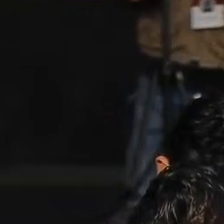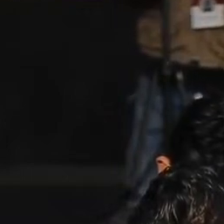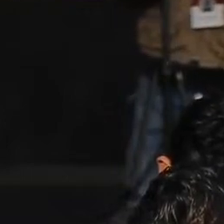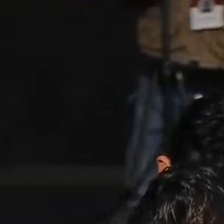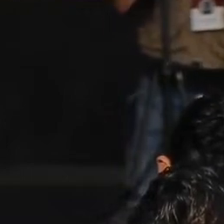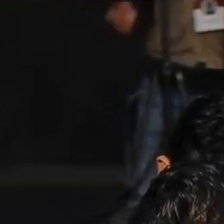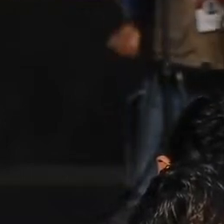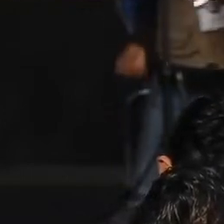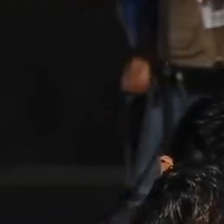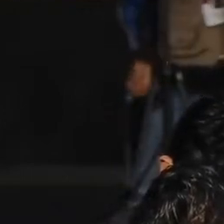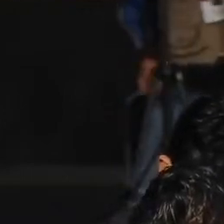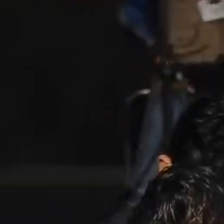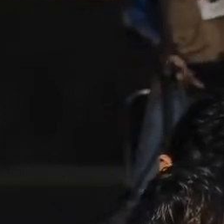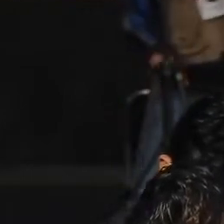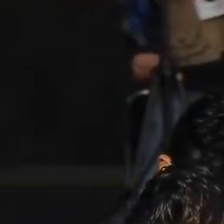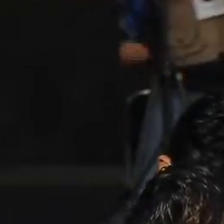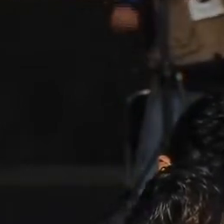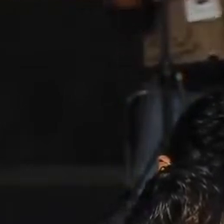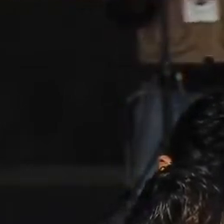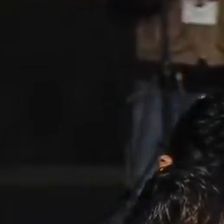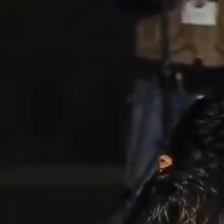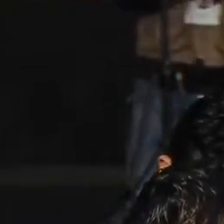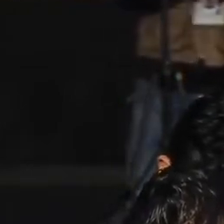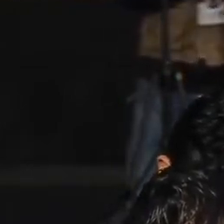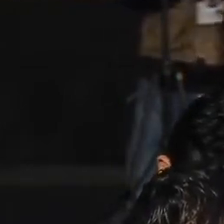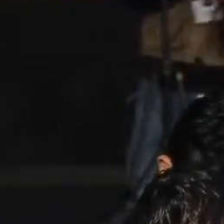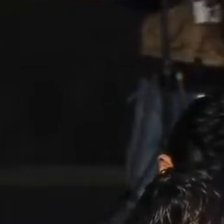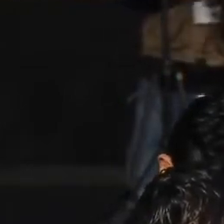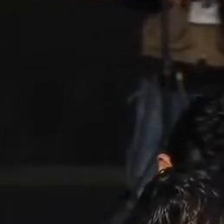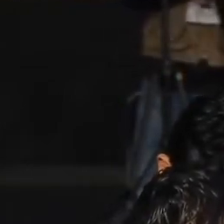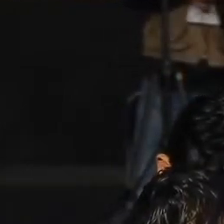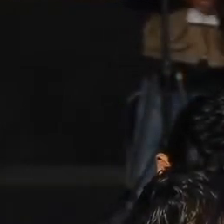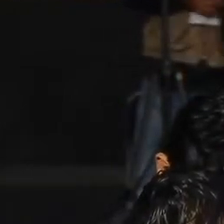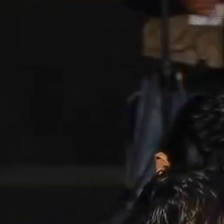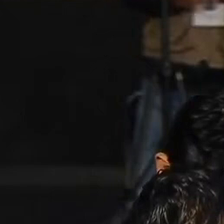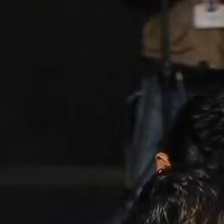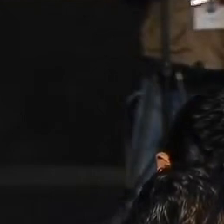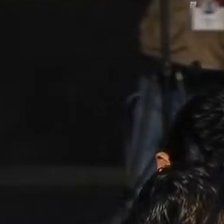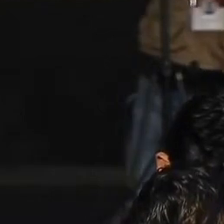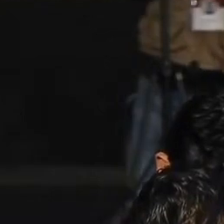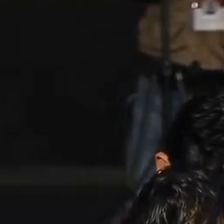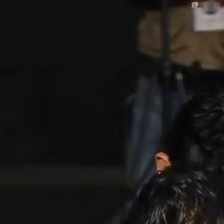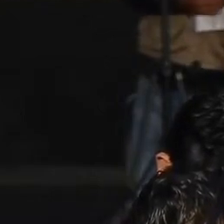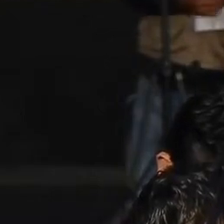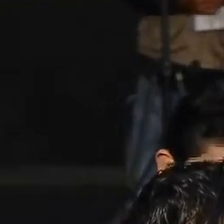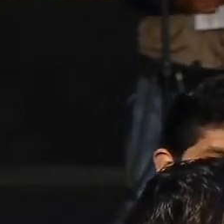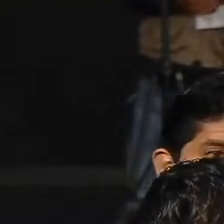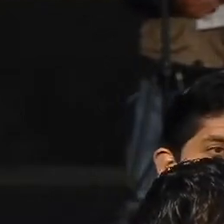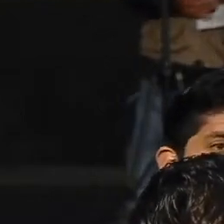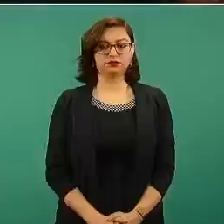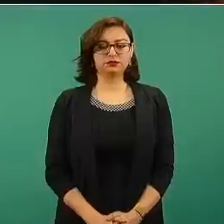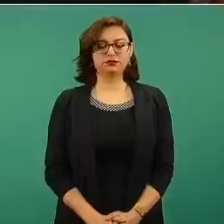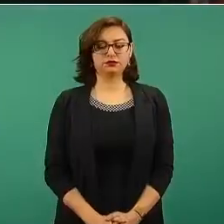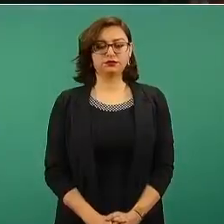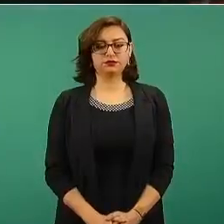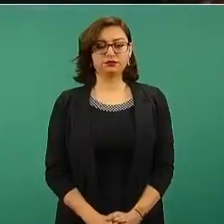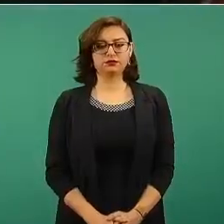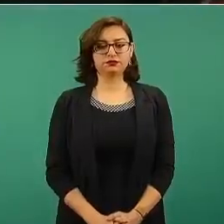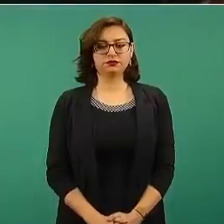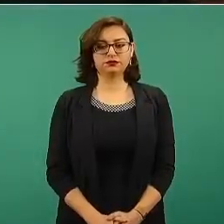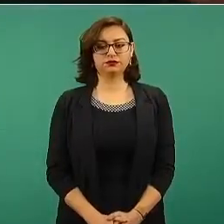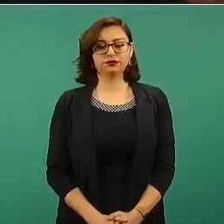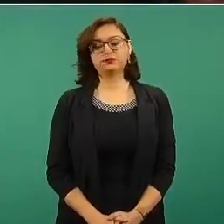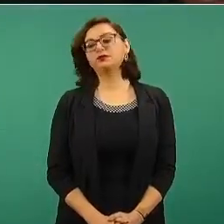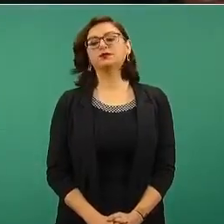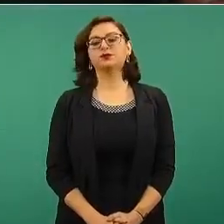algo que se ha mencionado mucho y que nos quedó claro con esta pandemia es que si no existe una